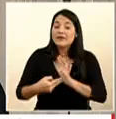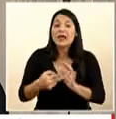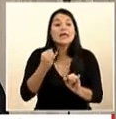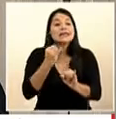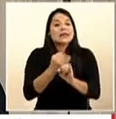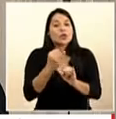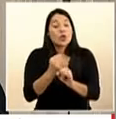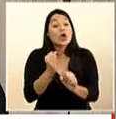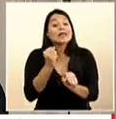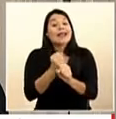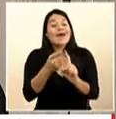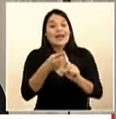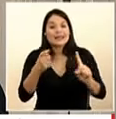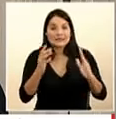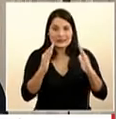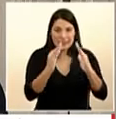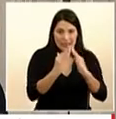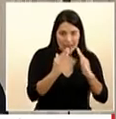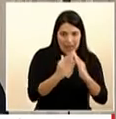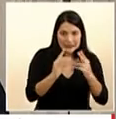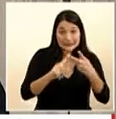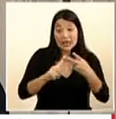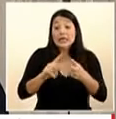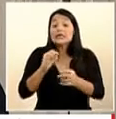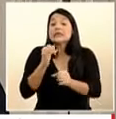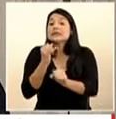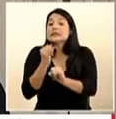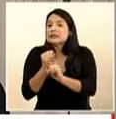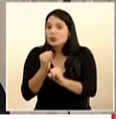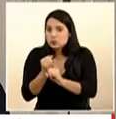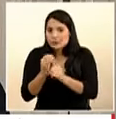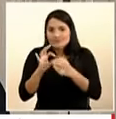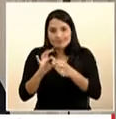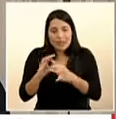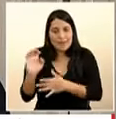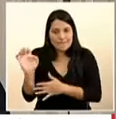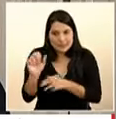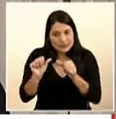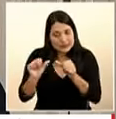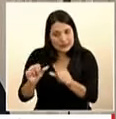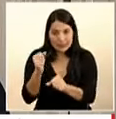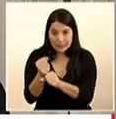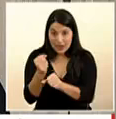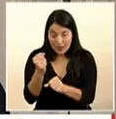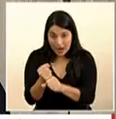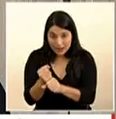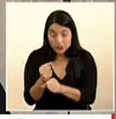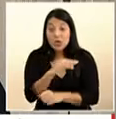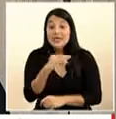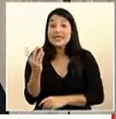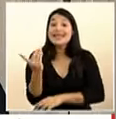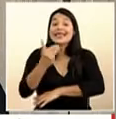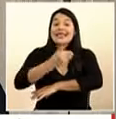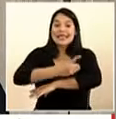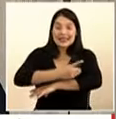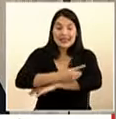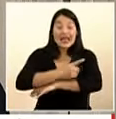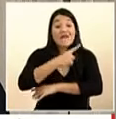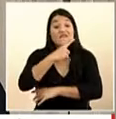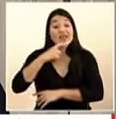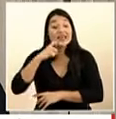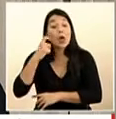teletrabajo las instituciones de emergencia seguirán su trabajo y los días que serán sujetos a los feriados